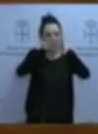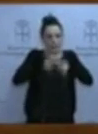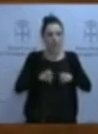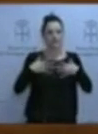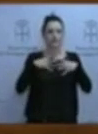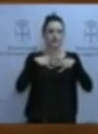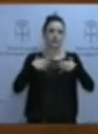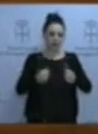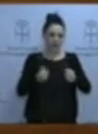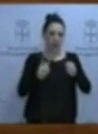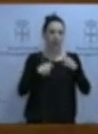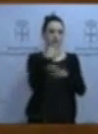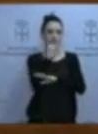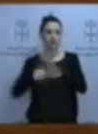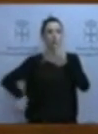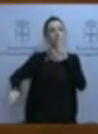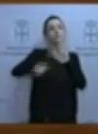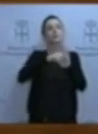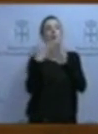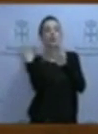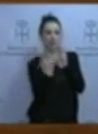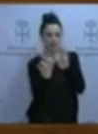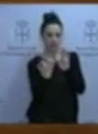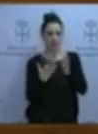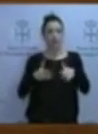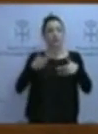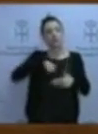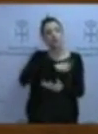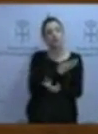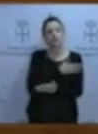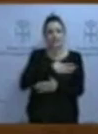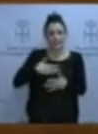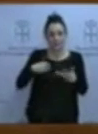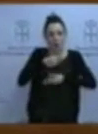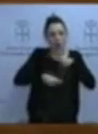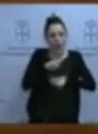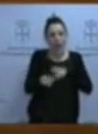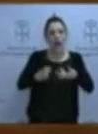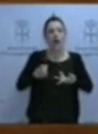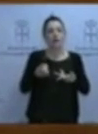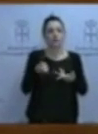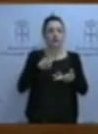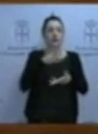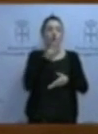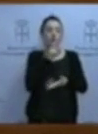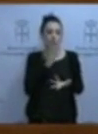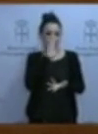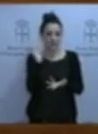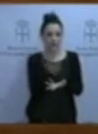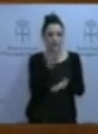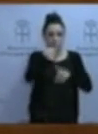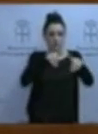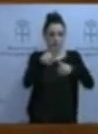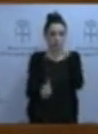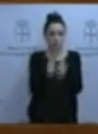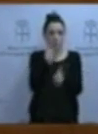instituto. Confiamos que se faiga dando la oportunidad de concursar a absolutamente todos los grupos de investigación.